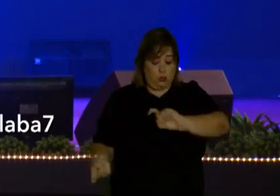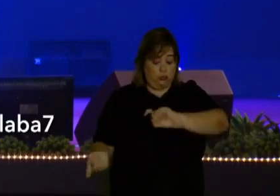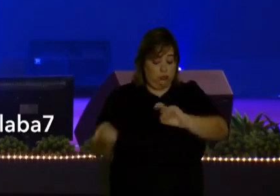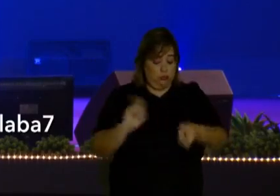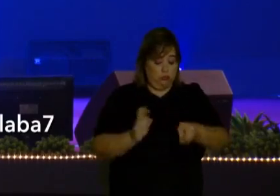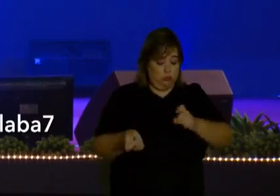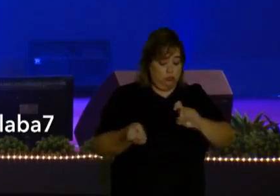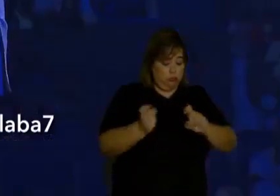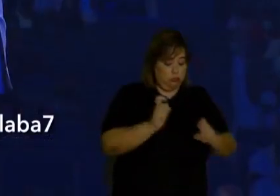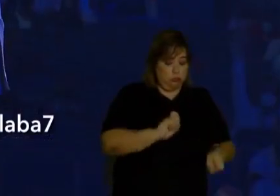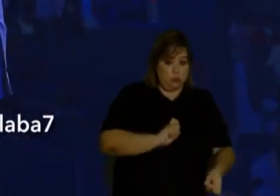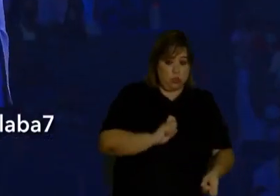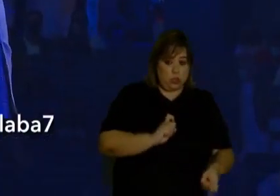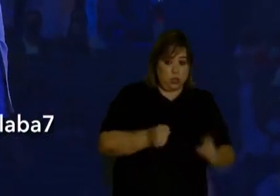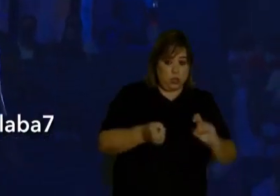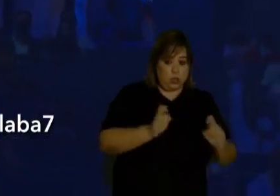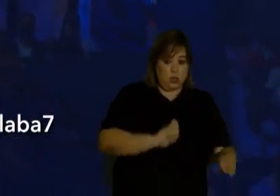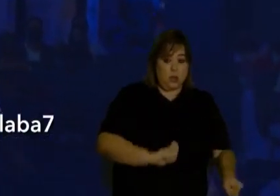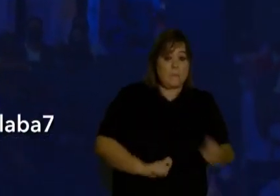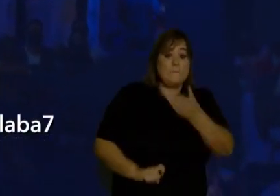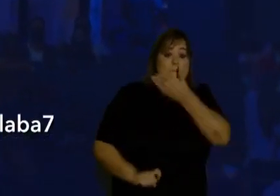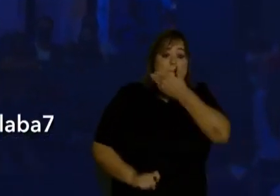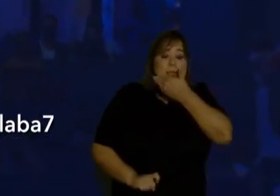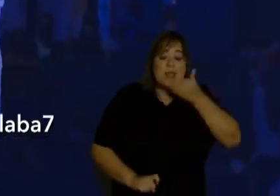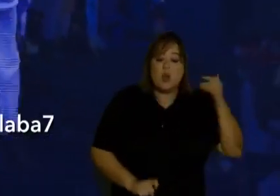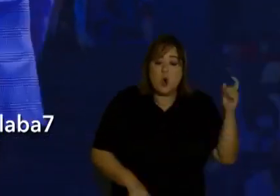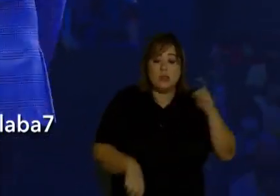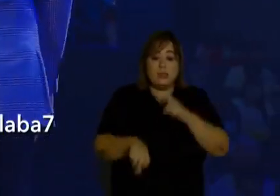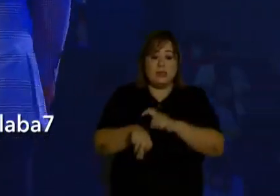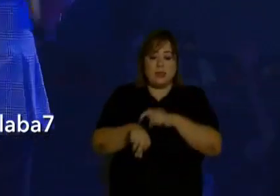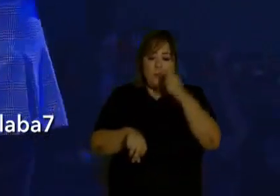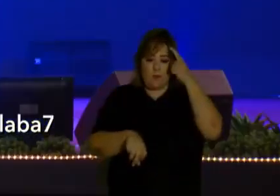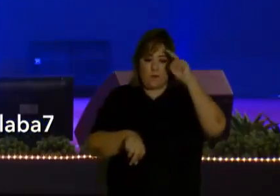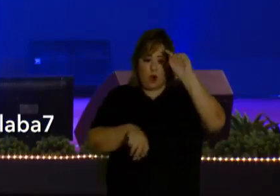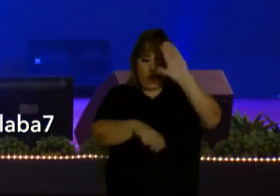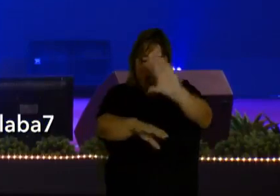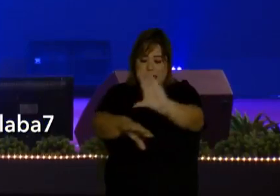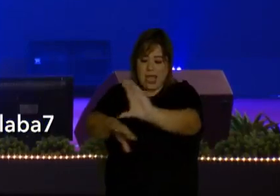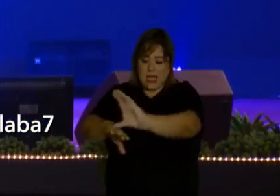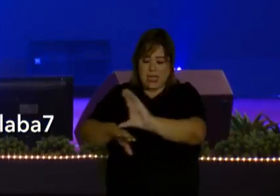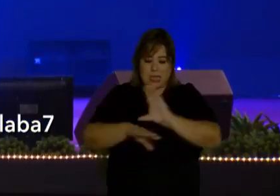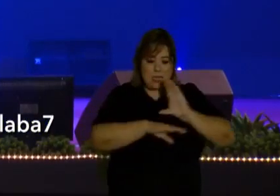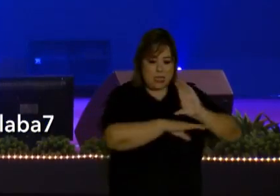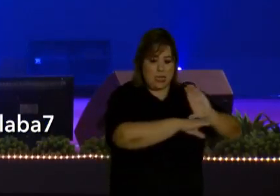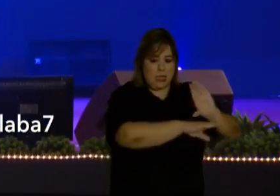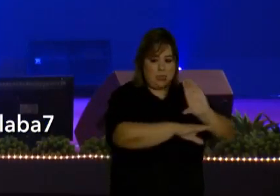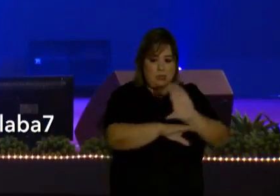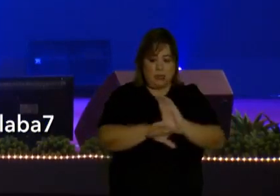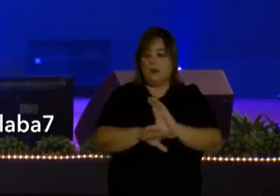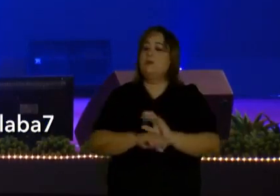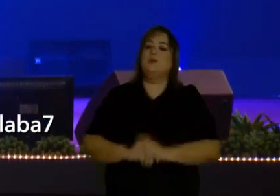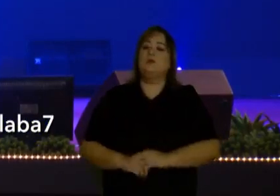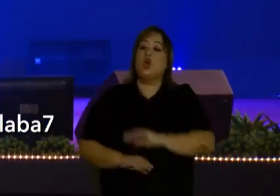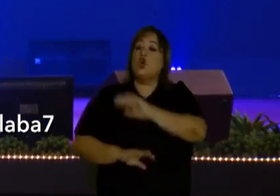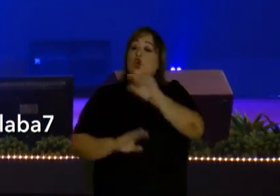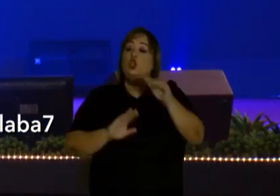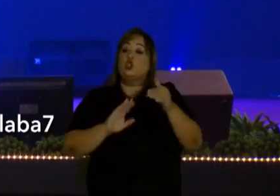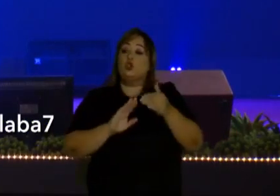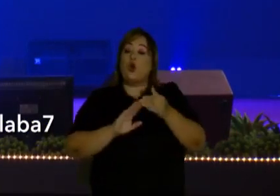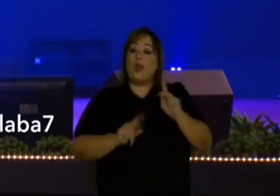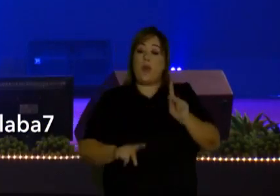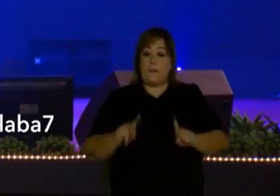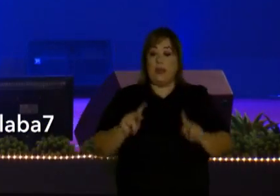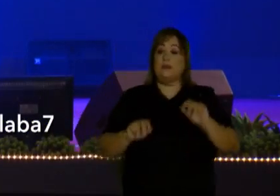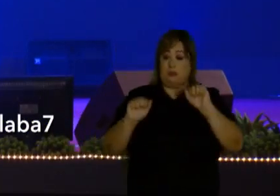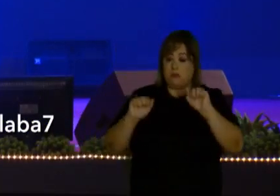está a punto de experimentar su mejor temporada. Ahora, todo. Todo el mundo tiene acceso a la mesa y todo el